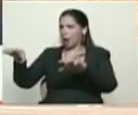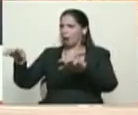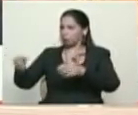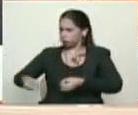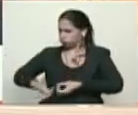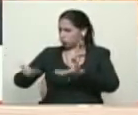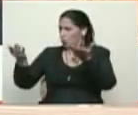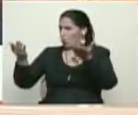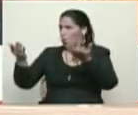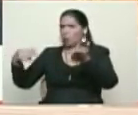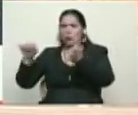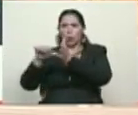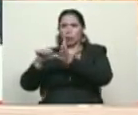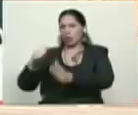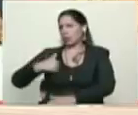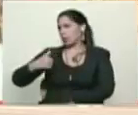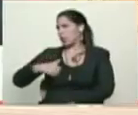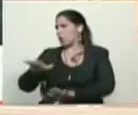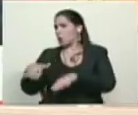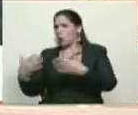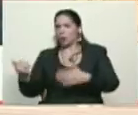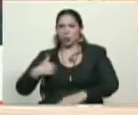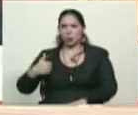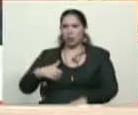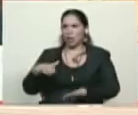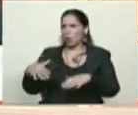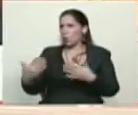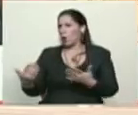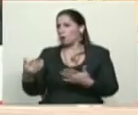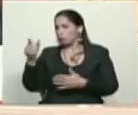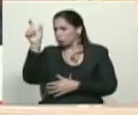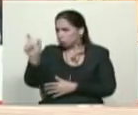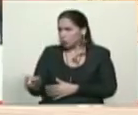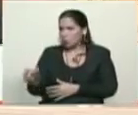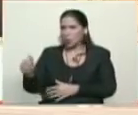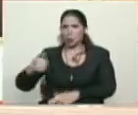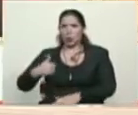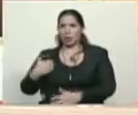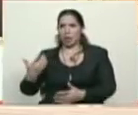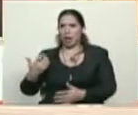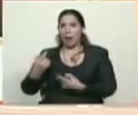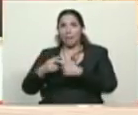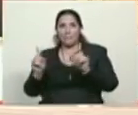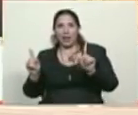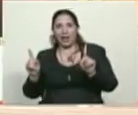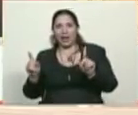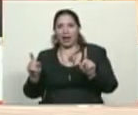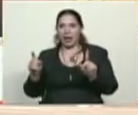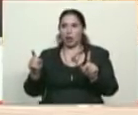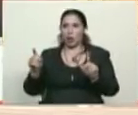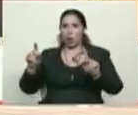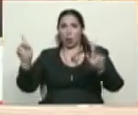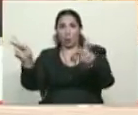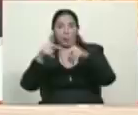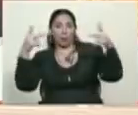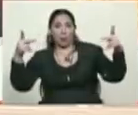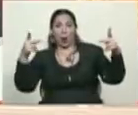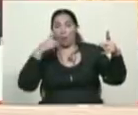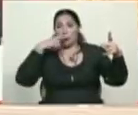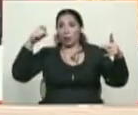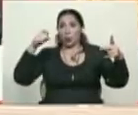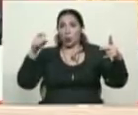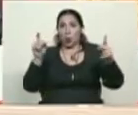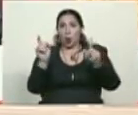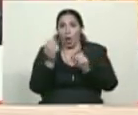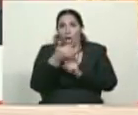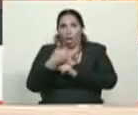cuando usted quiera, donde usted quiera, por intermedio de quien usted quiera. Ah, titularon ahí mismo, Miami Herald, Maduro